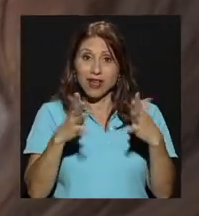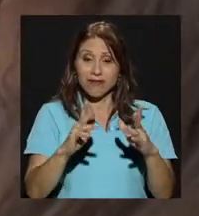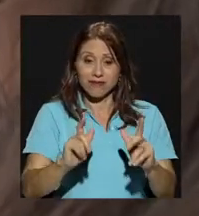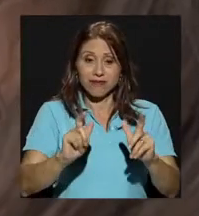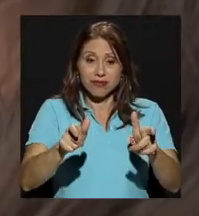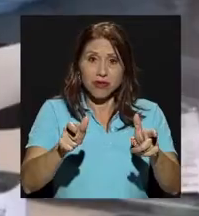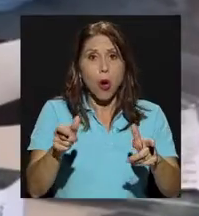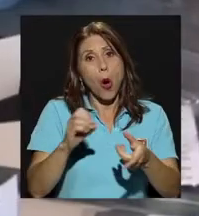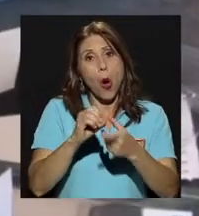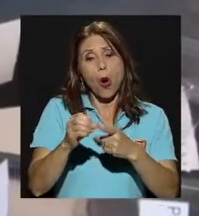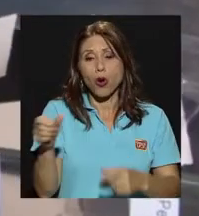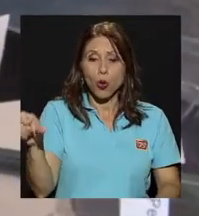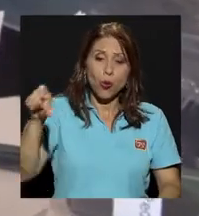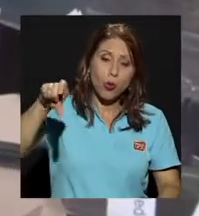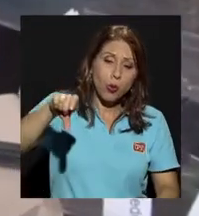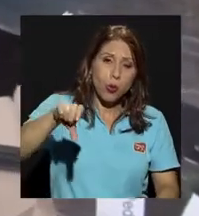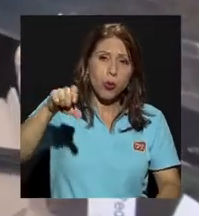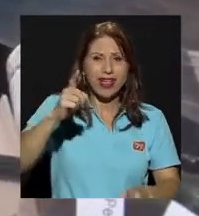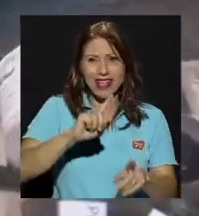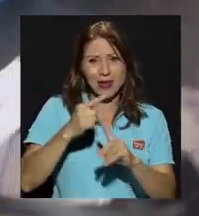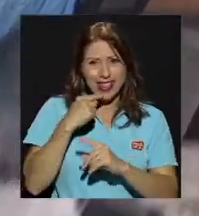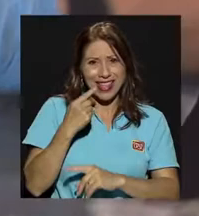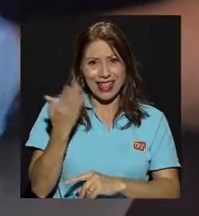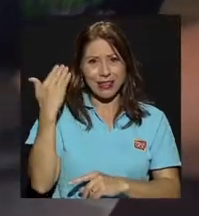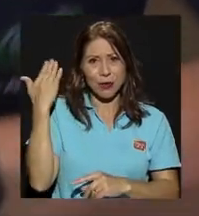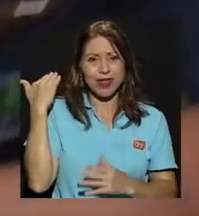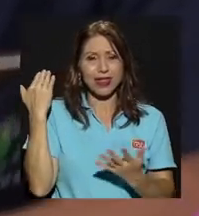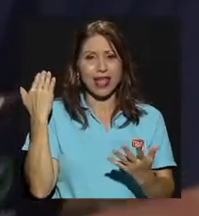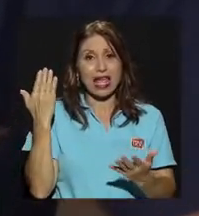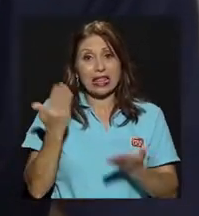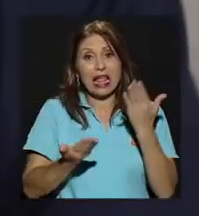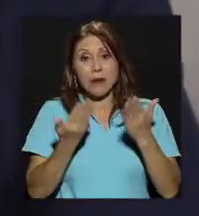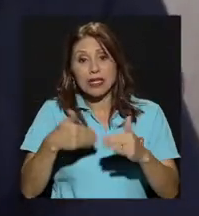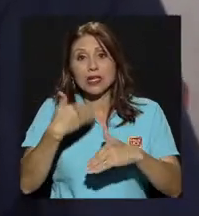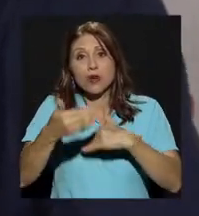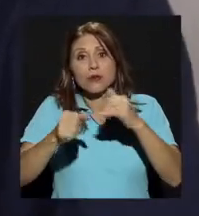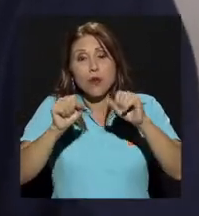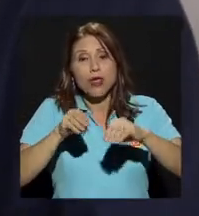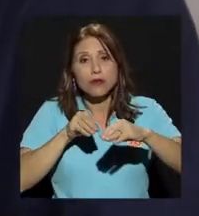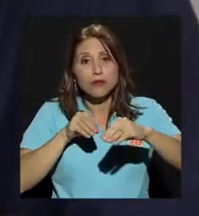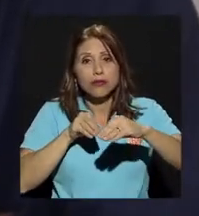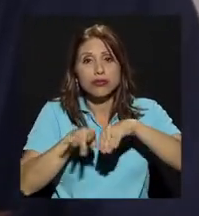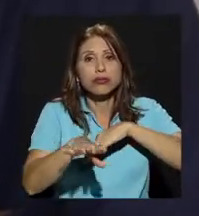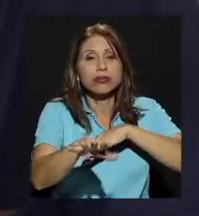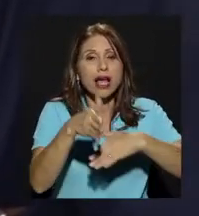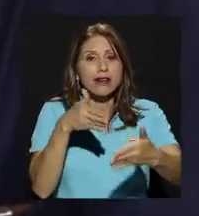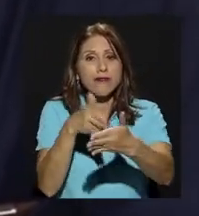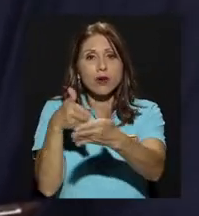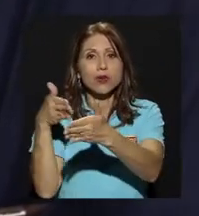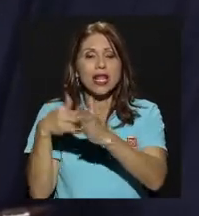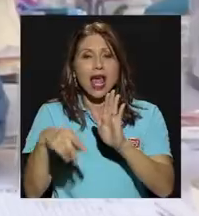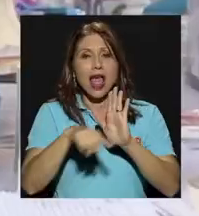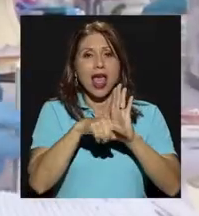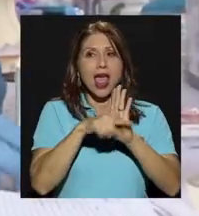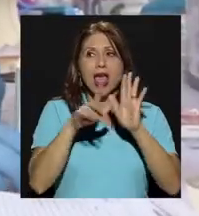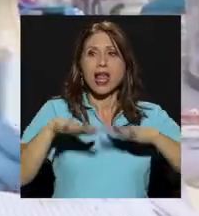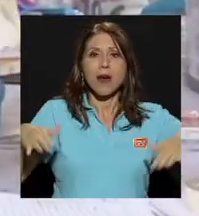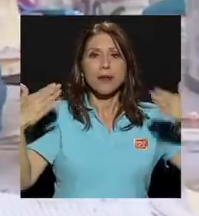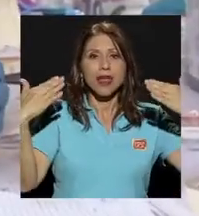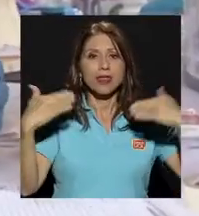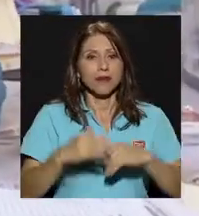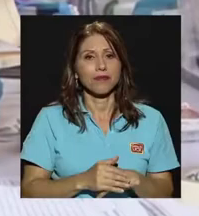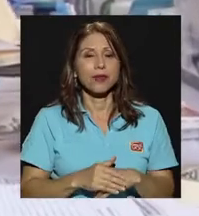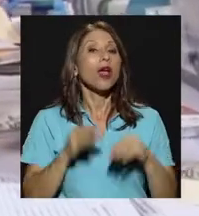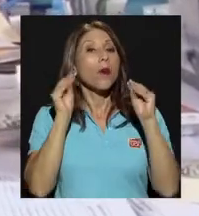ser desechados a través de estos medios que había mencionado anteriormente, pues puedan llegar a repercutir en el ambiente mismo. Los